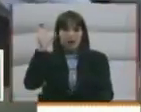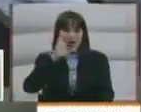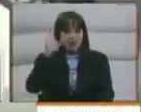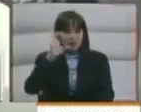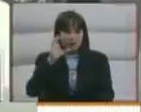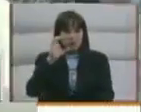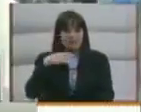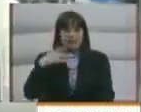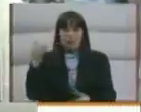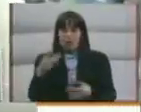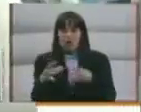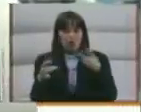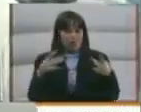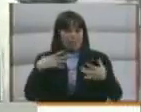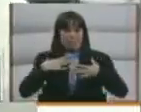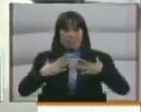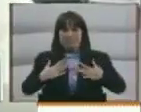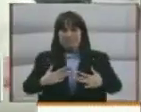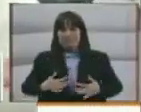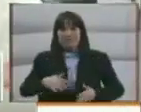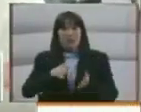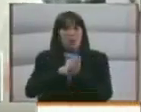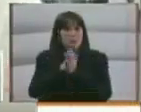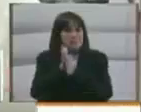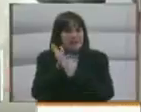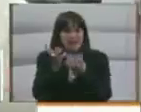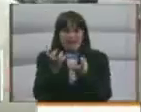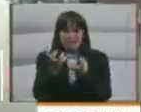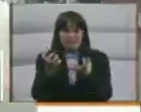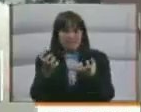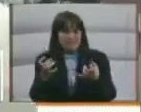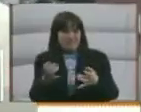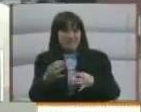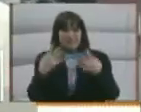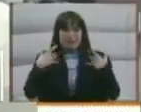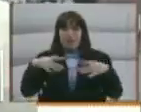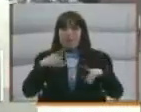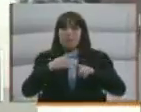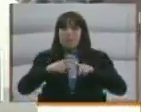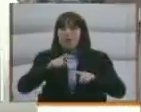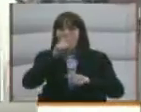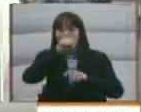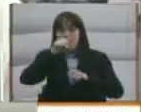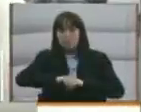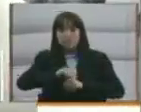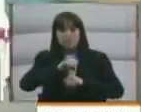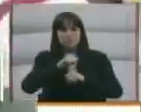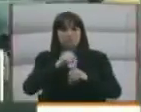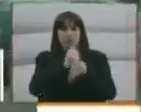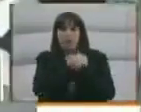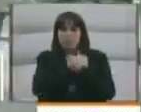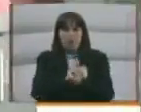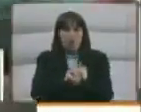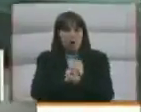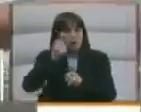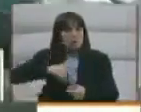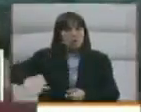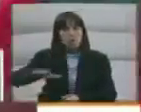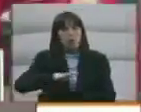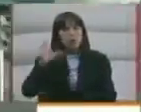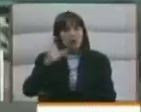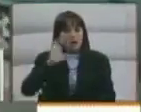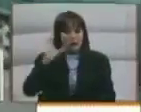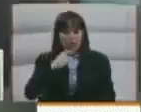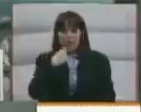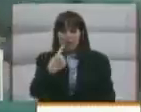adoloridos con nuestras llagas, pero con un inmenso amor al pueblo caraqueño, y a decirle a nuestro presidente